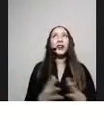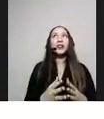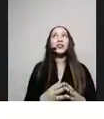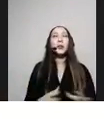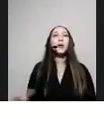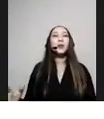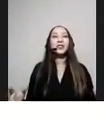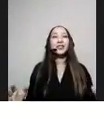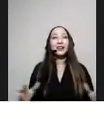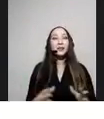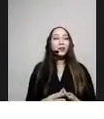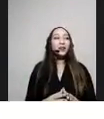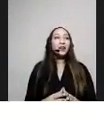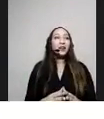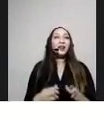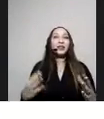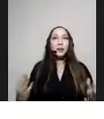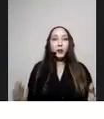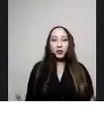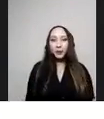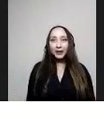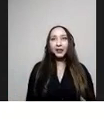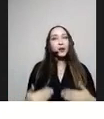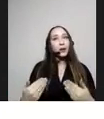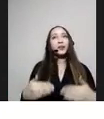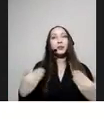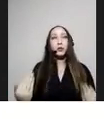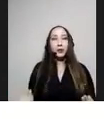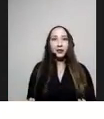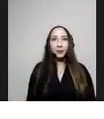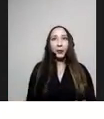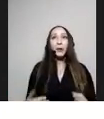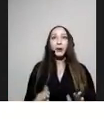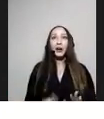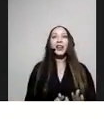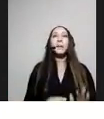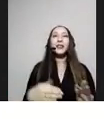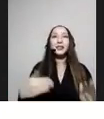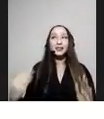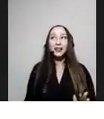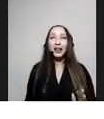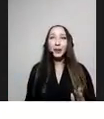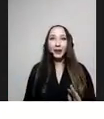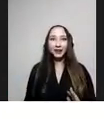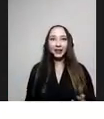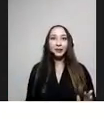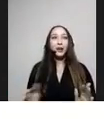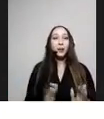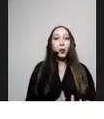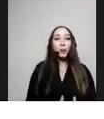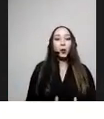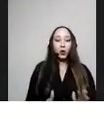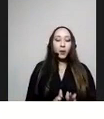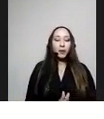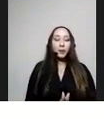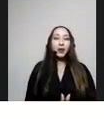que no me puedo concentrar. Ese tipo de cosas pasan y van a pasar mucho al principio, pero la idea es persistir en la práctica y poco a